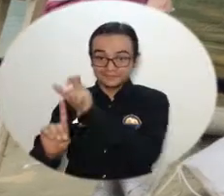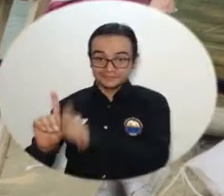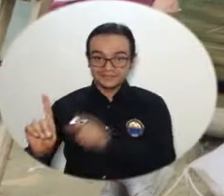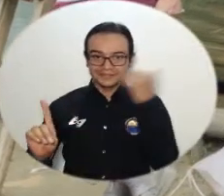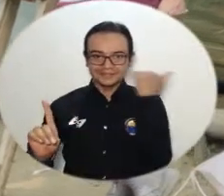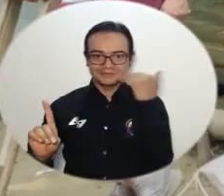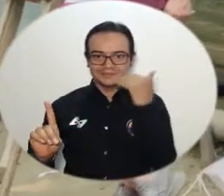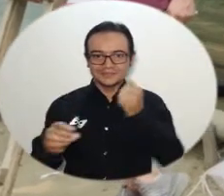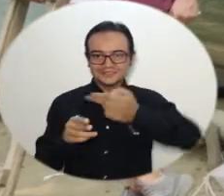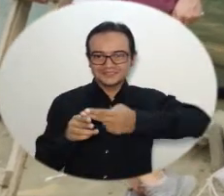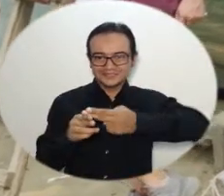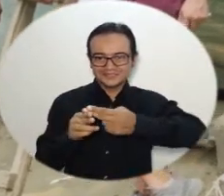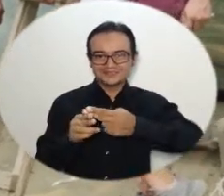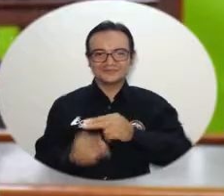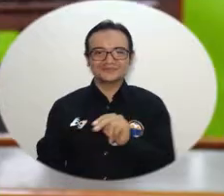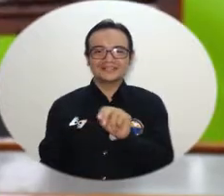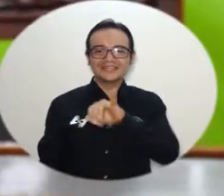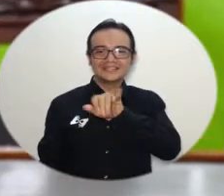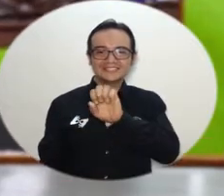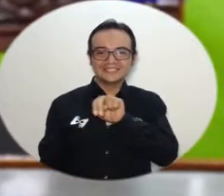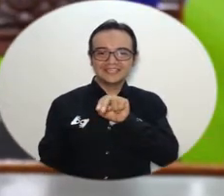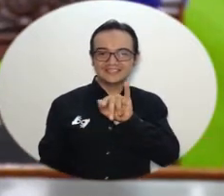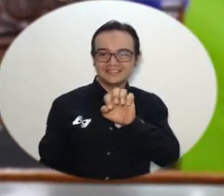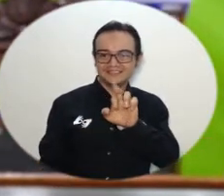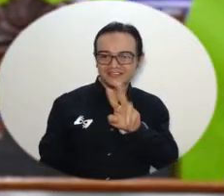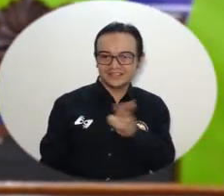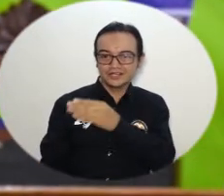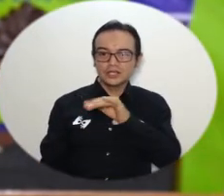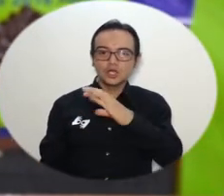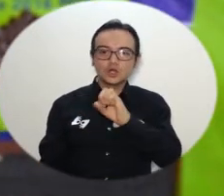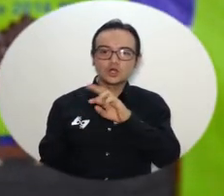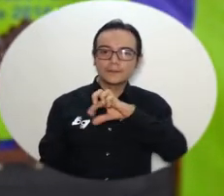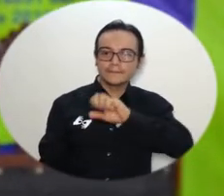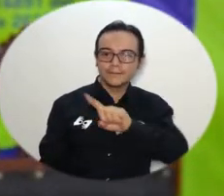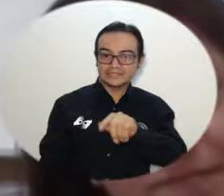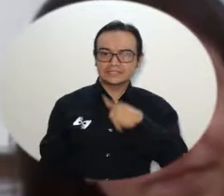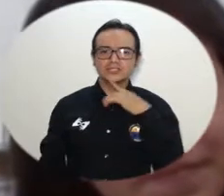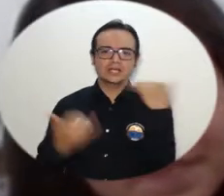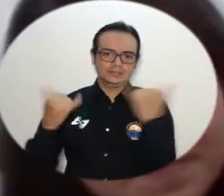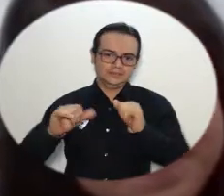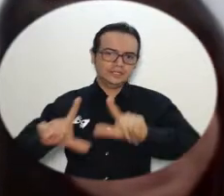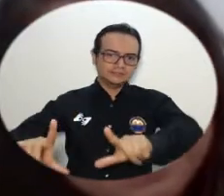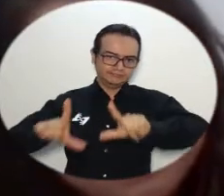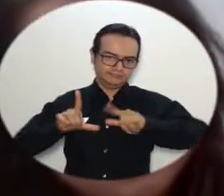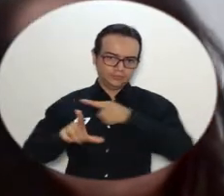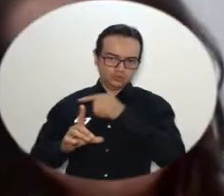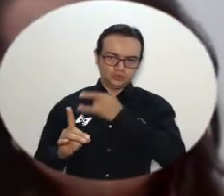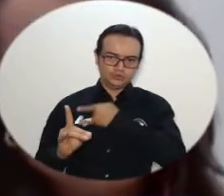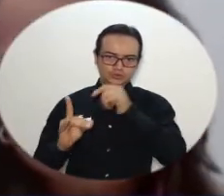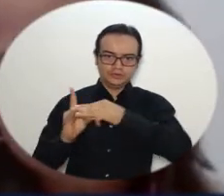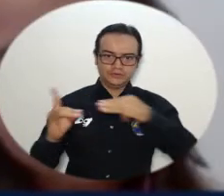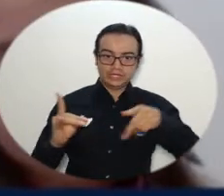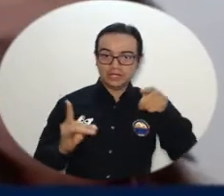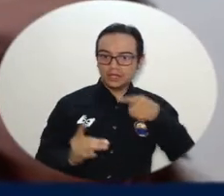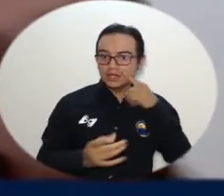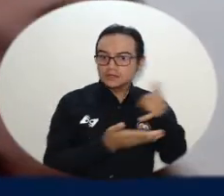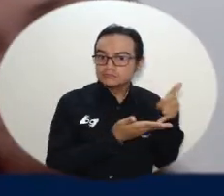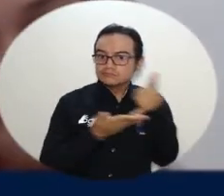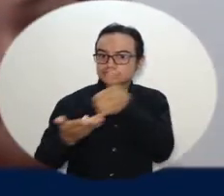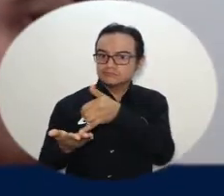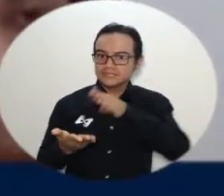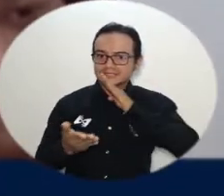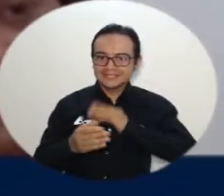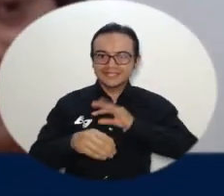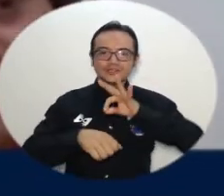Un emprendimiento social liderado por la egresada de Unimagdalena, Jennifer Colpas Fernández, fue galardonado con el Premio de Innovación Social de la